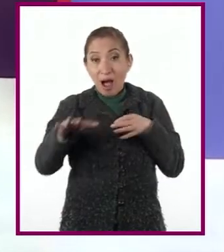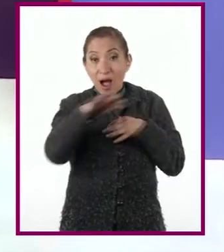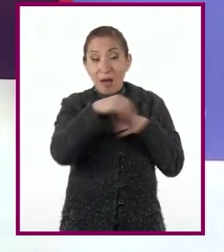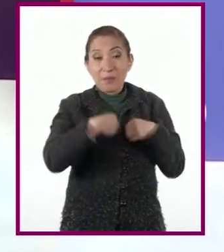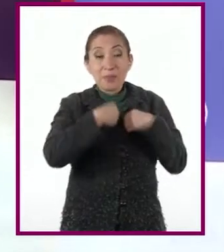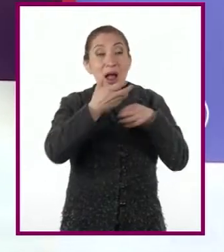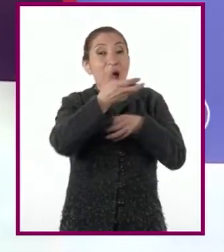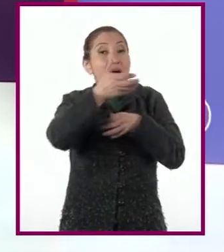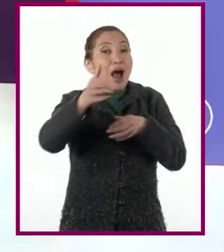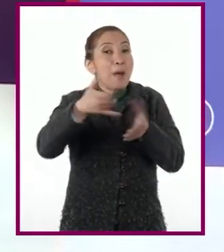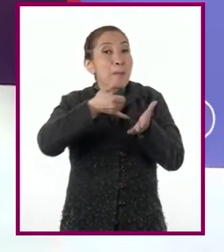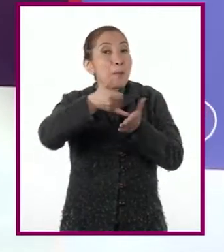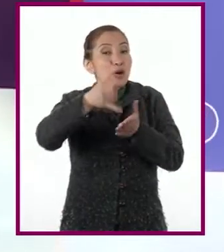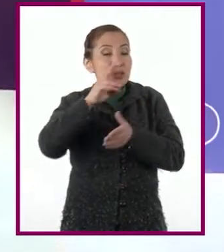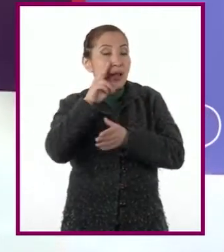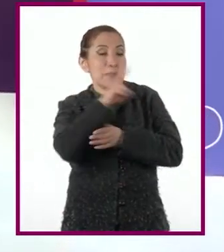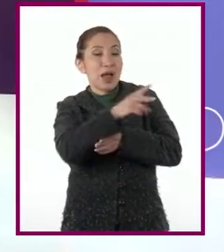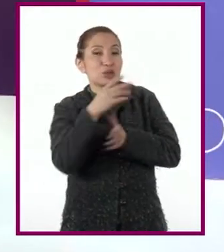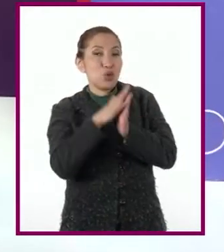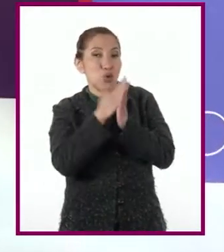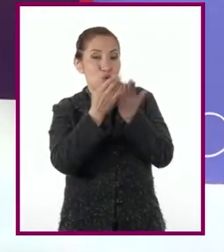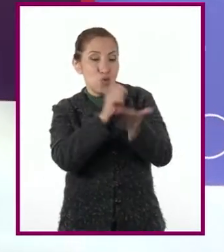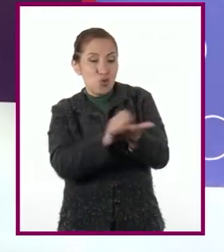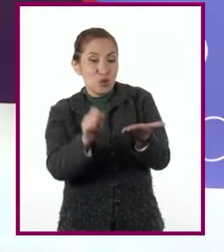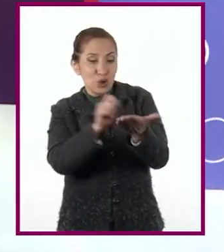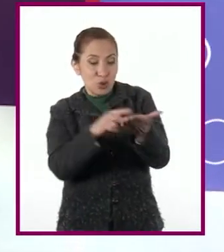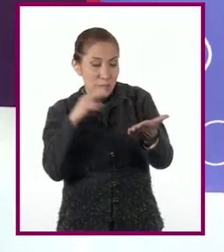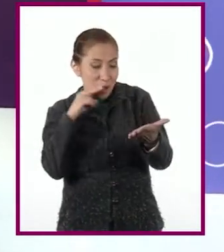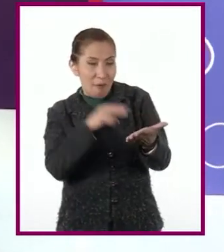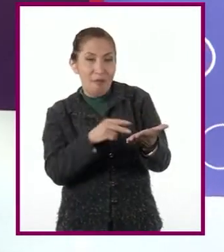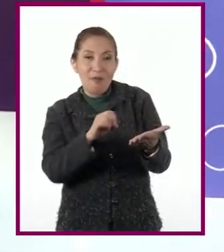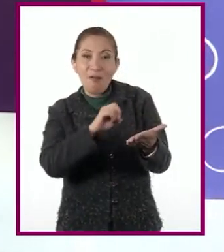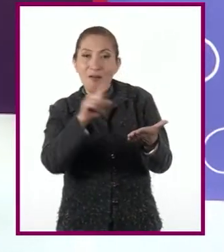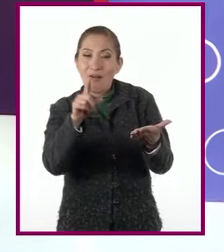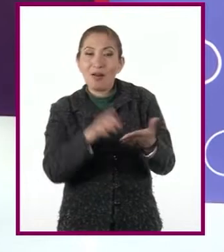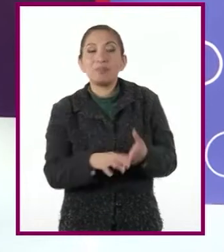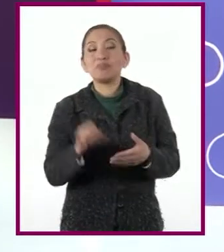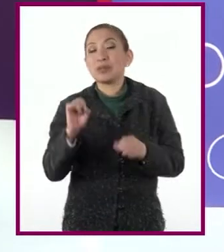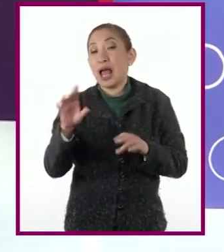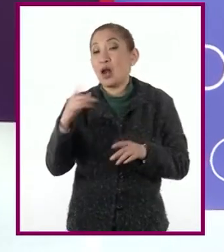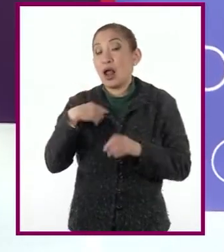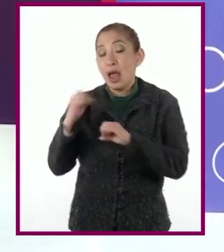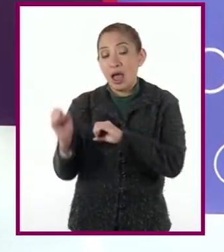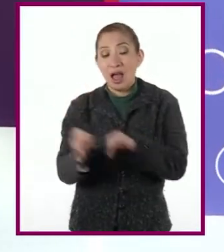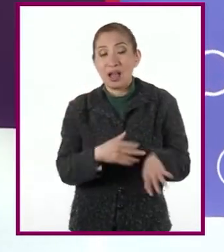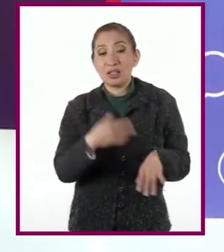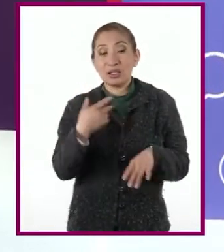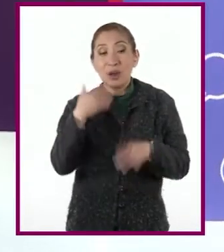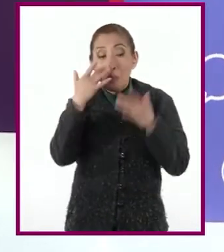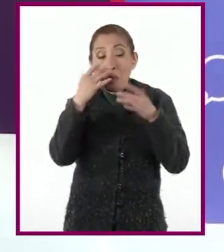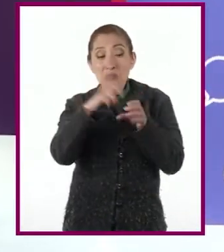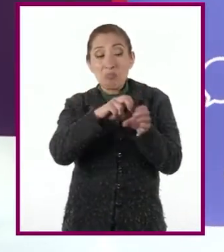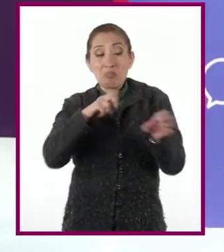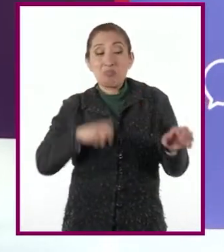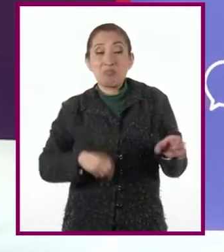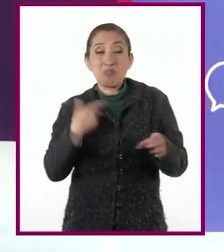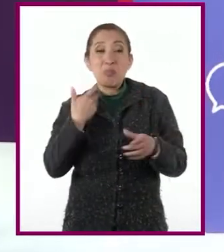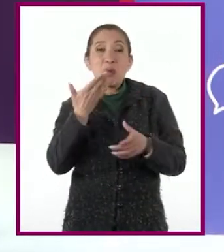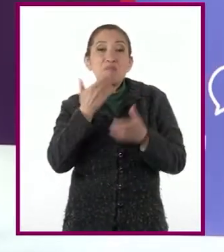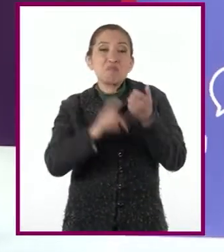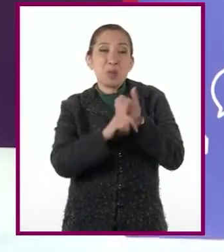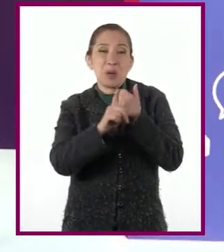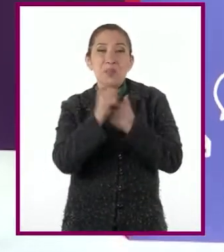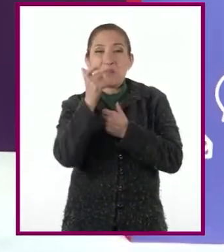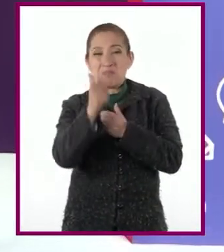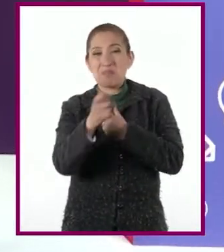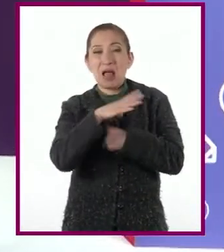campo y esto se refleja en su obra poética. Exacto. El abandono de sus estudios debido a la crisis